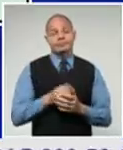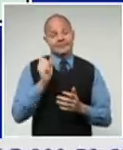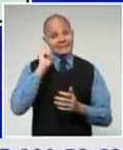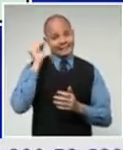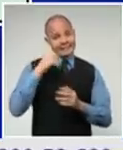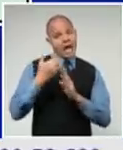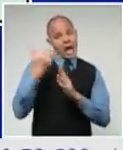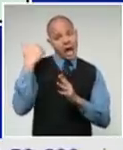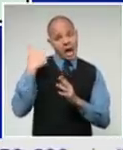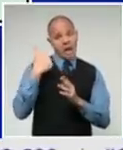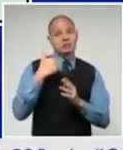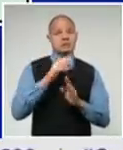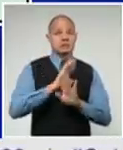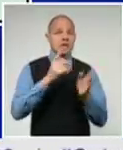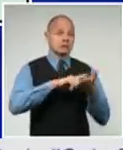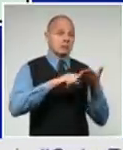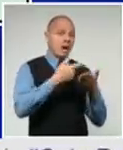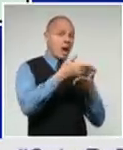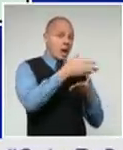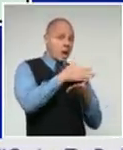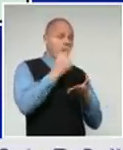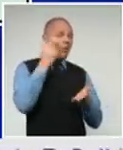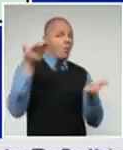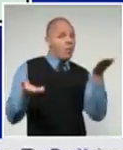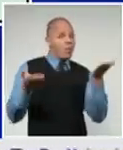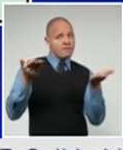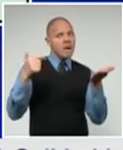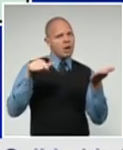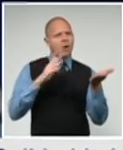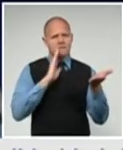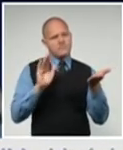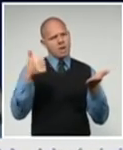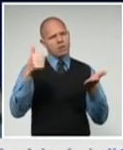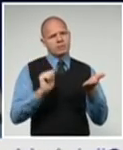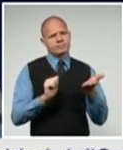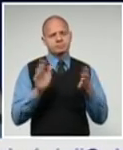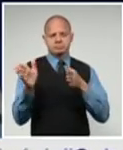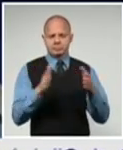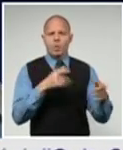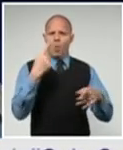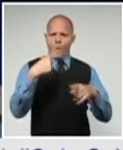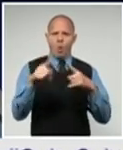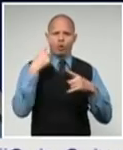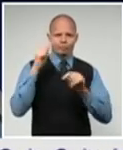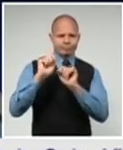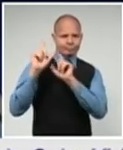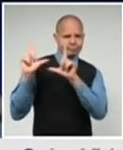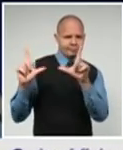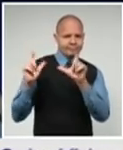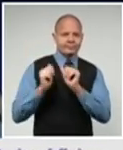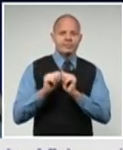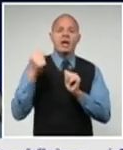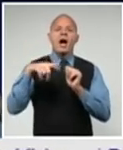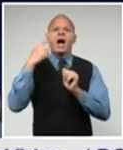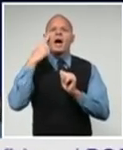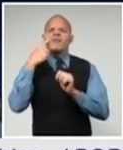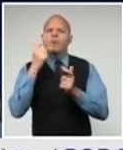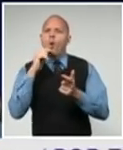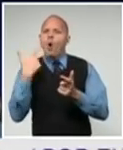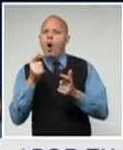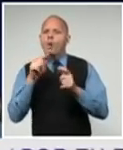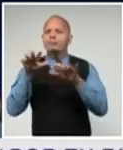presentábamos anteriormente. Y si vemos el otro mapa, Lilian, de La Habana, donde están por áreas de salud,